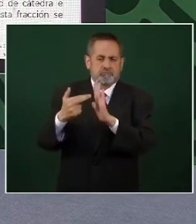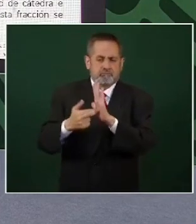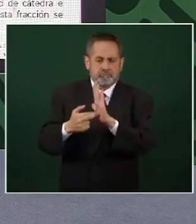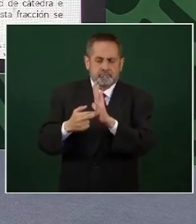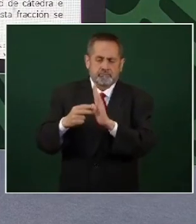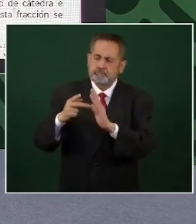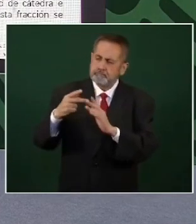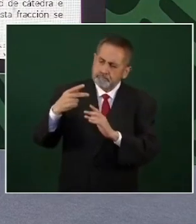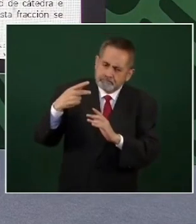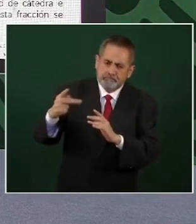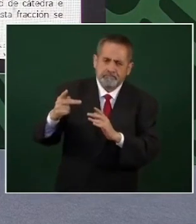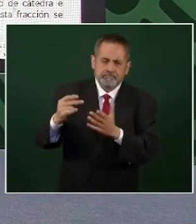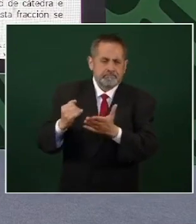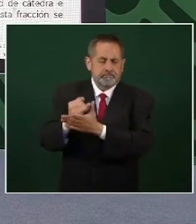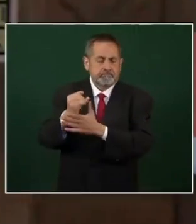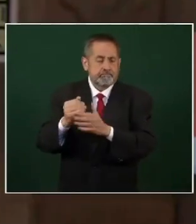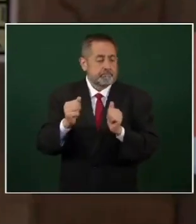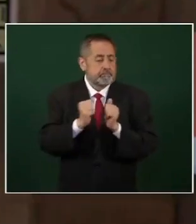artículo.